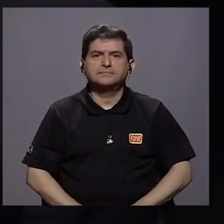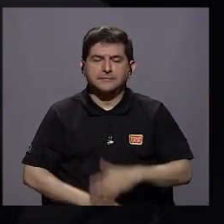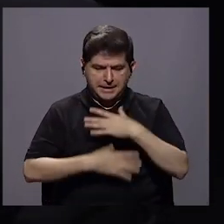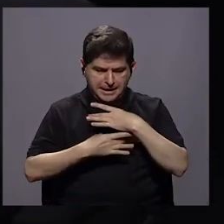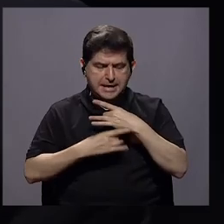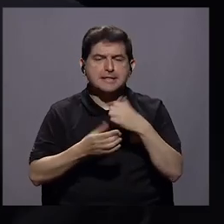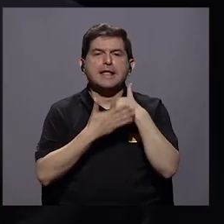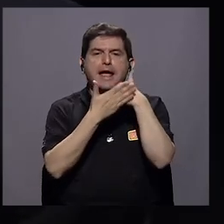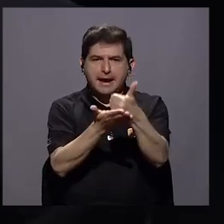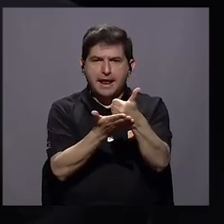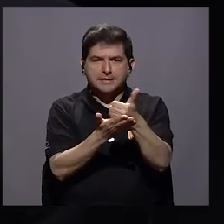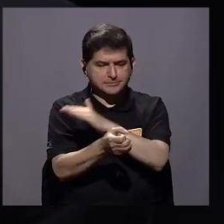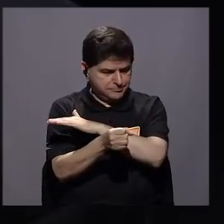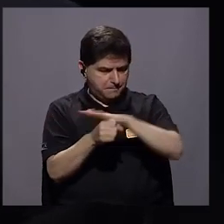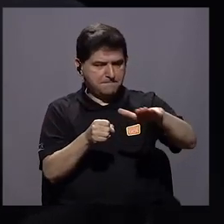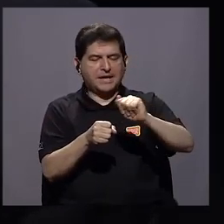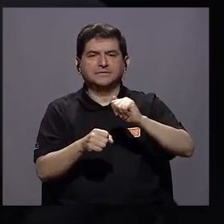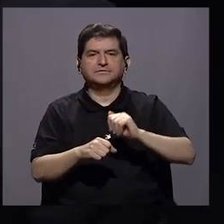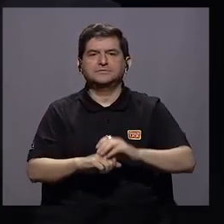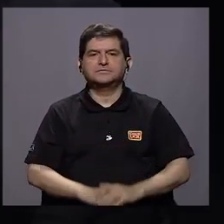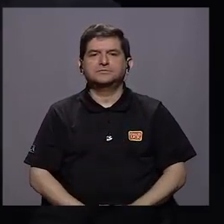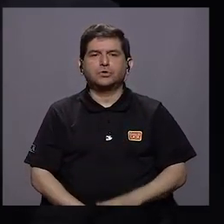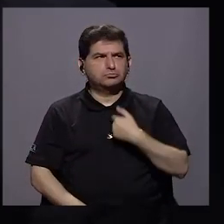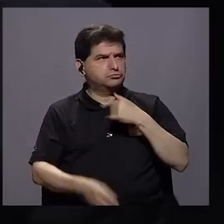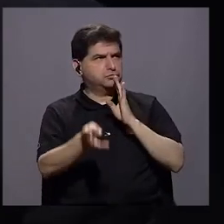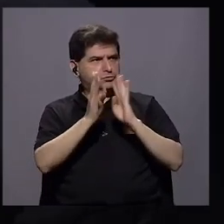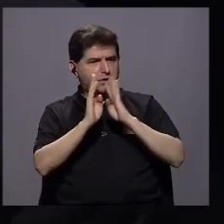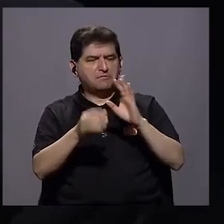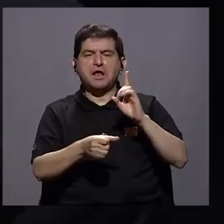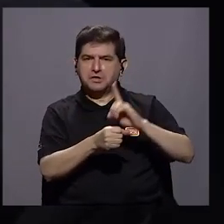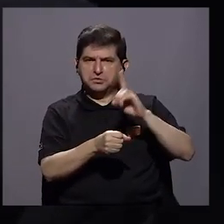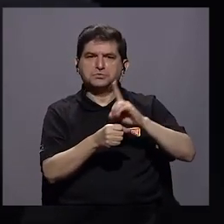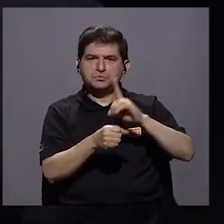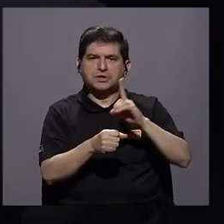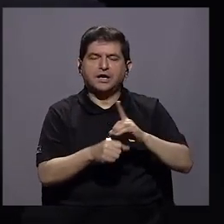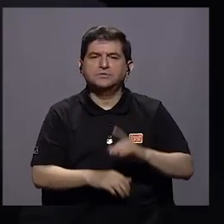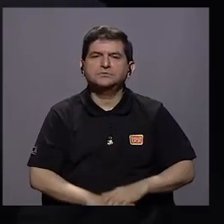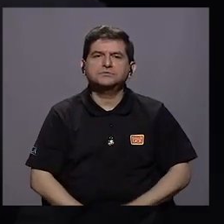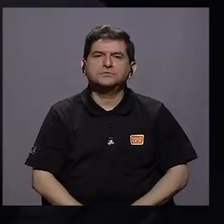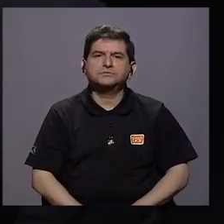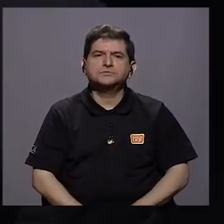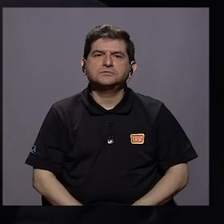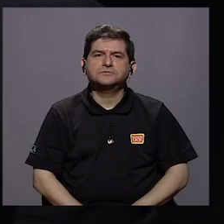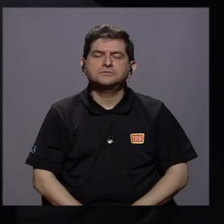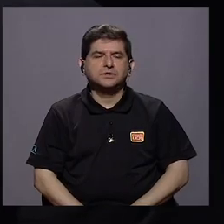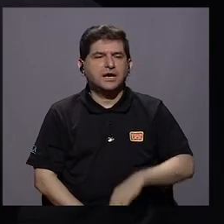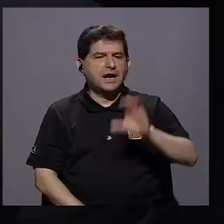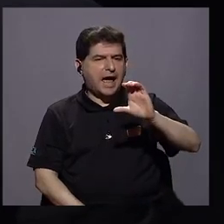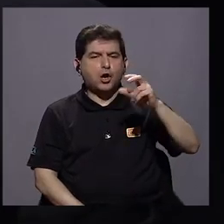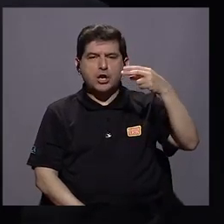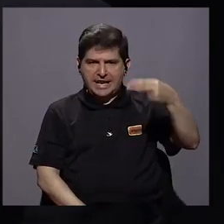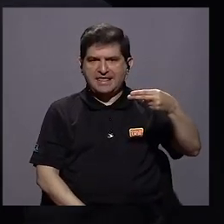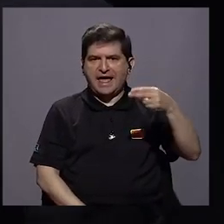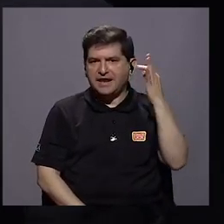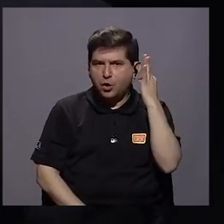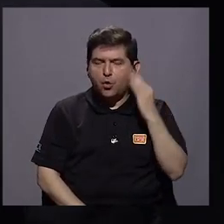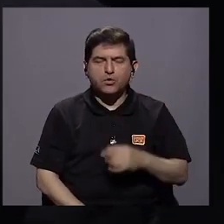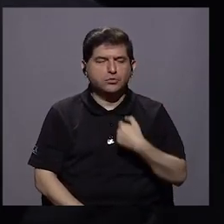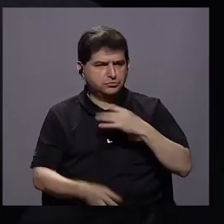Nuestro interés de colaborar es absoluto. He conversado con diputados. con doña Carolina Hidalgo